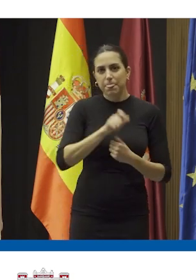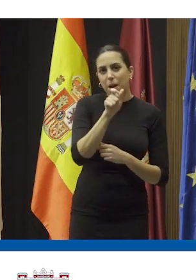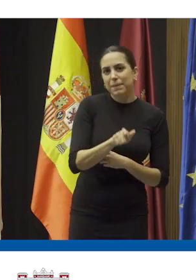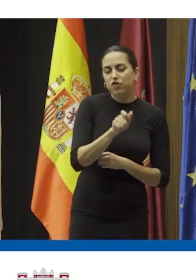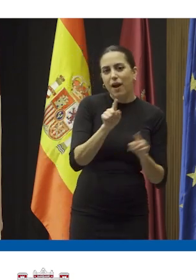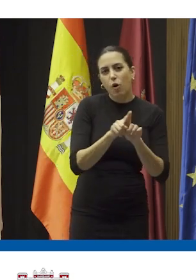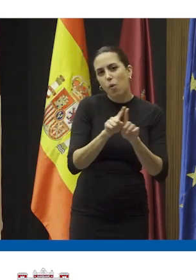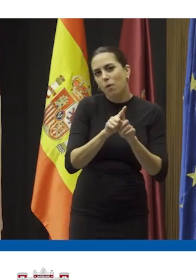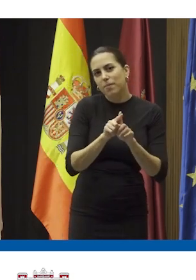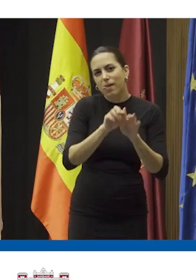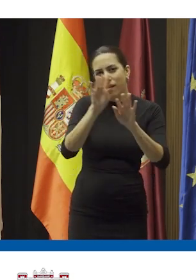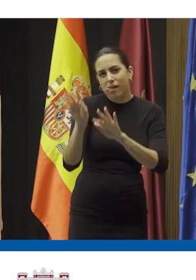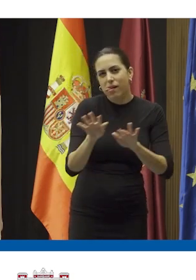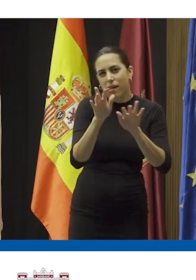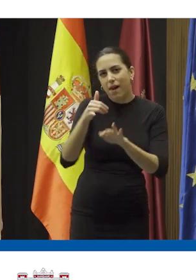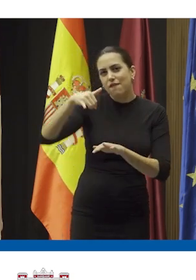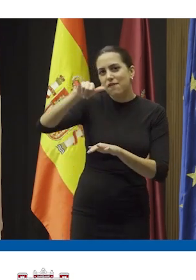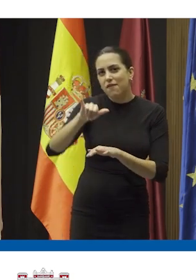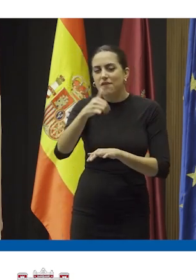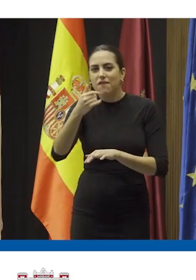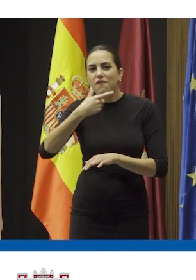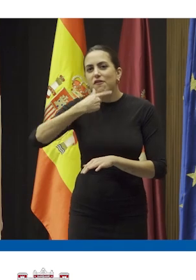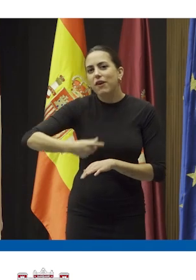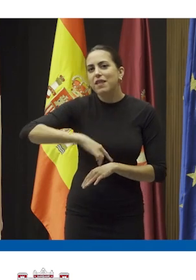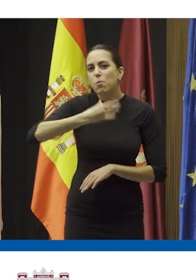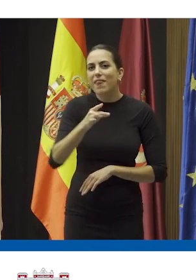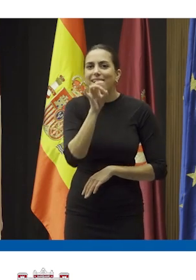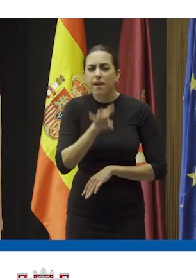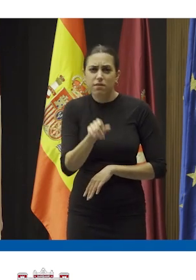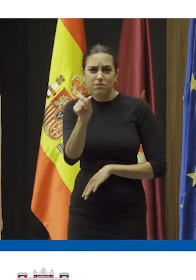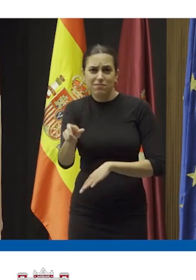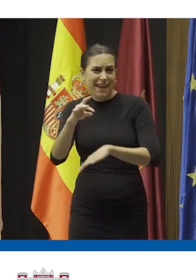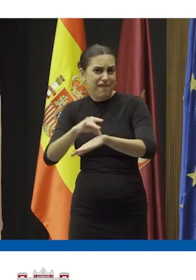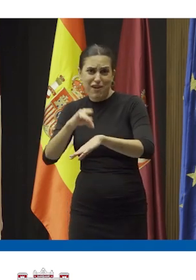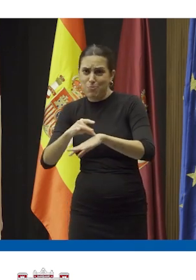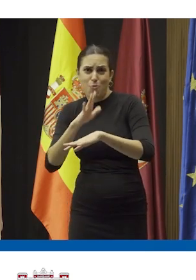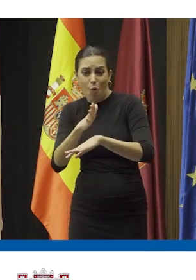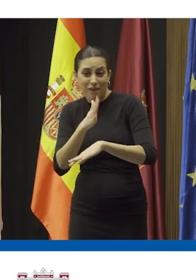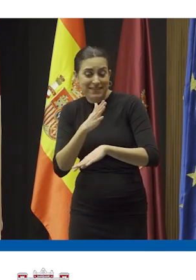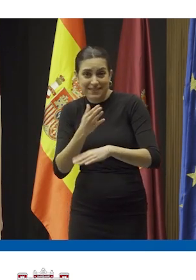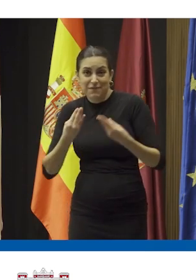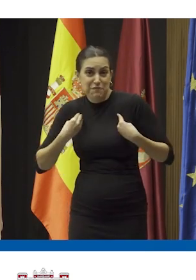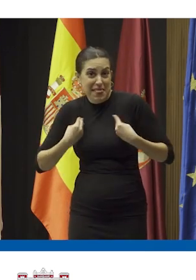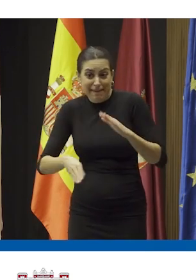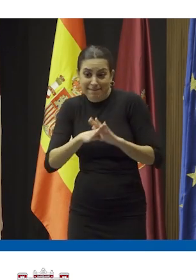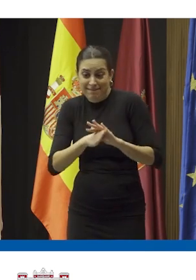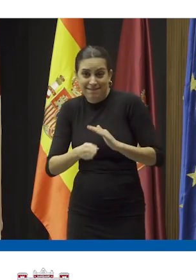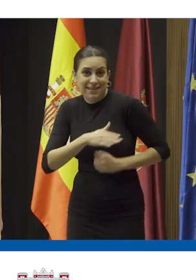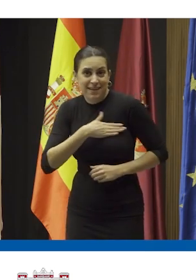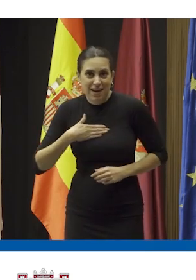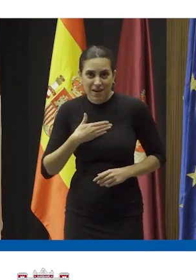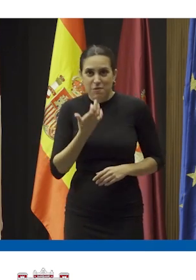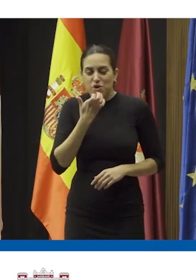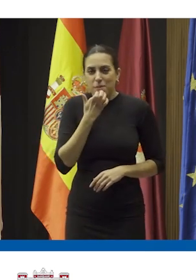engañable, de alguna forma, es el enfermo. Y es comprensible, porque busca su salida, sobre todo cuando la medicina oficial llega a